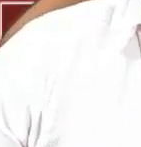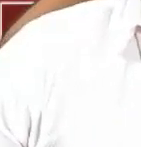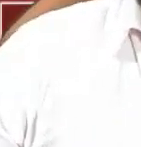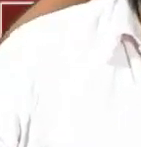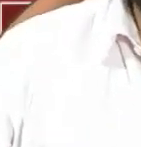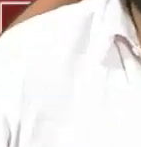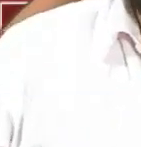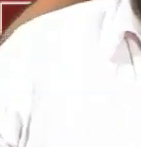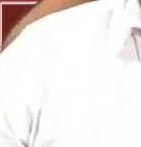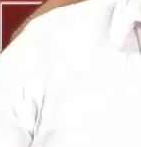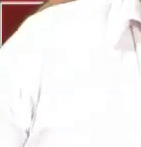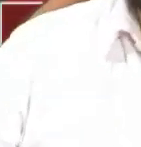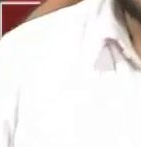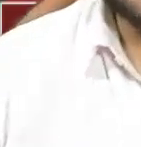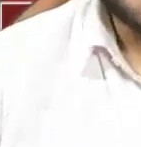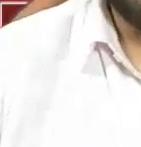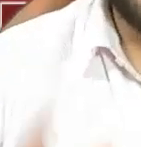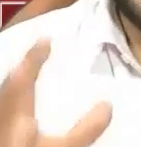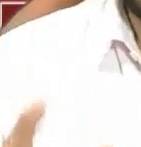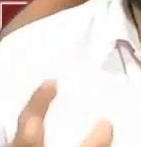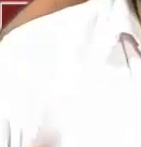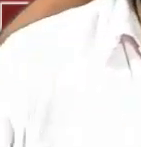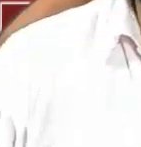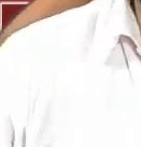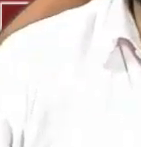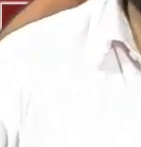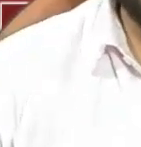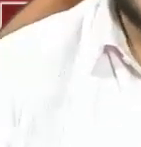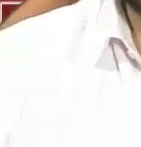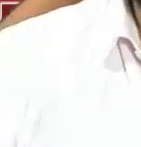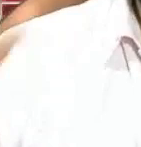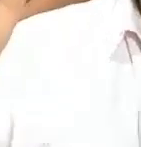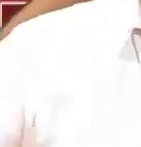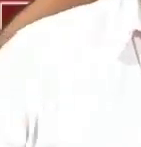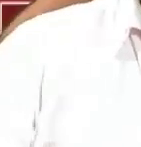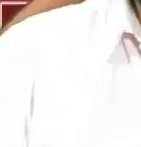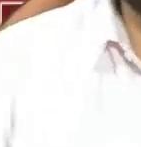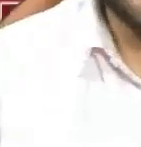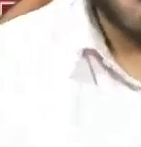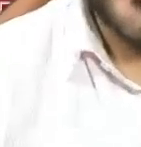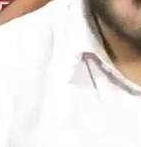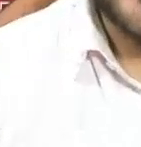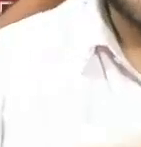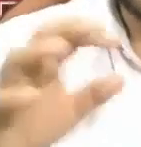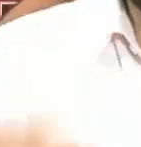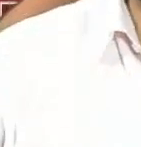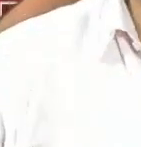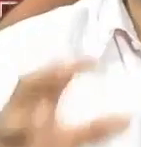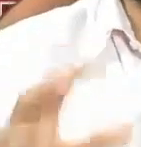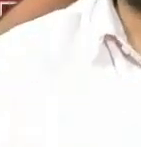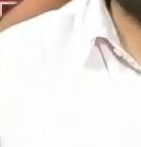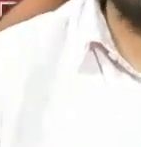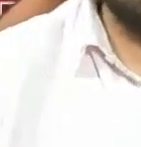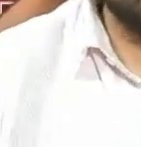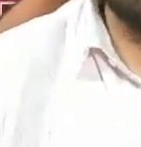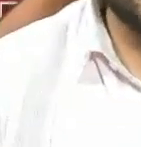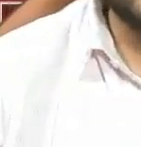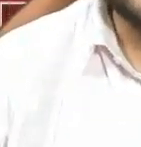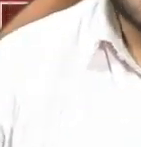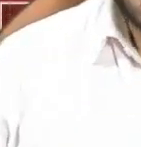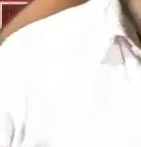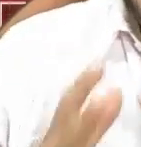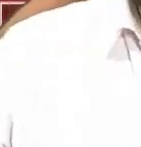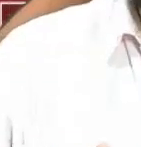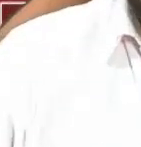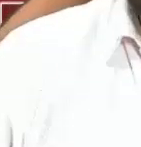para ir a buscar a evo morales- poder extraerlo de su país y darle asilo político si vivieron muchos momentos de